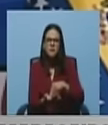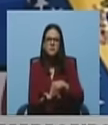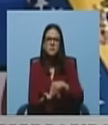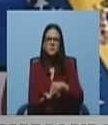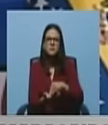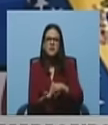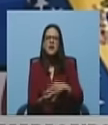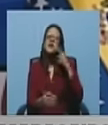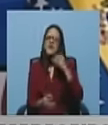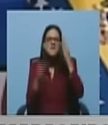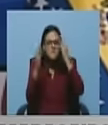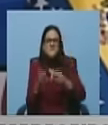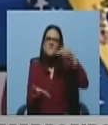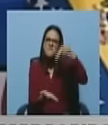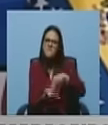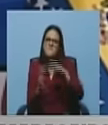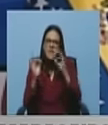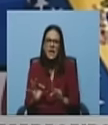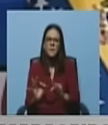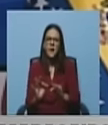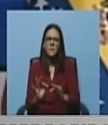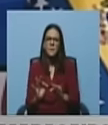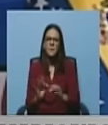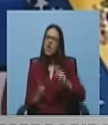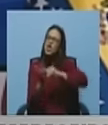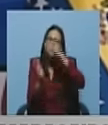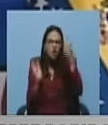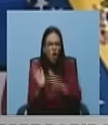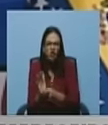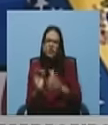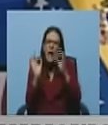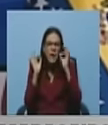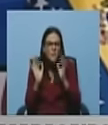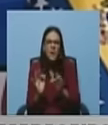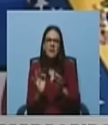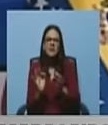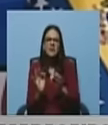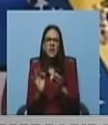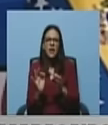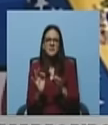Extremadamente firme. Total y absolutamente